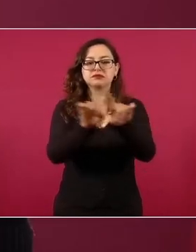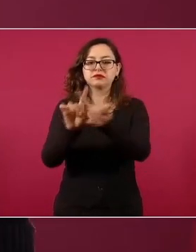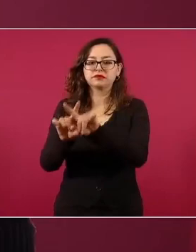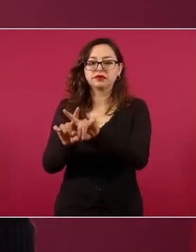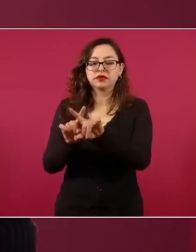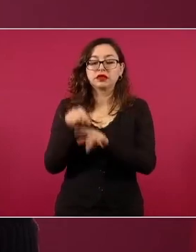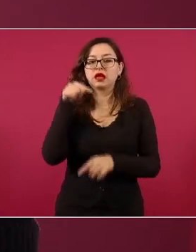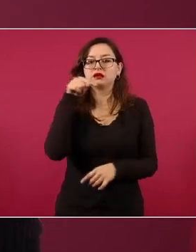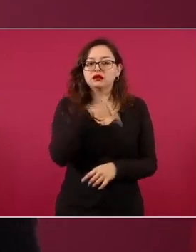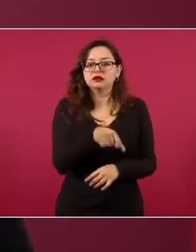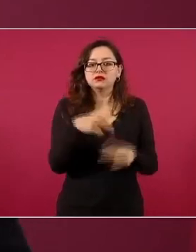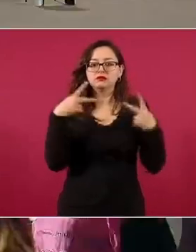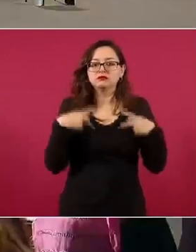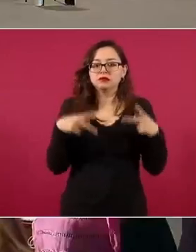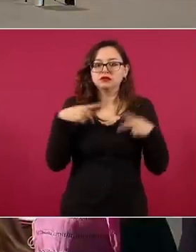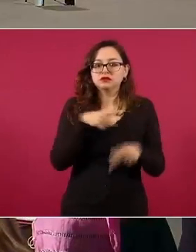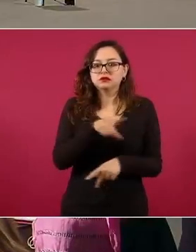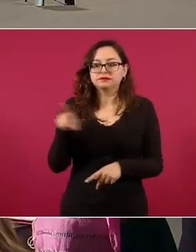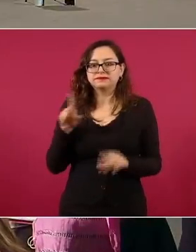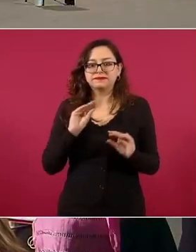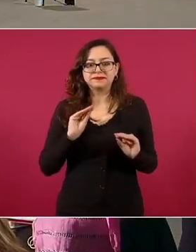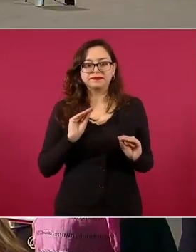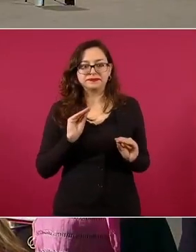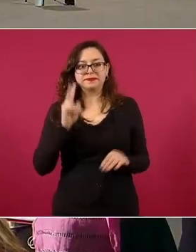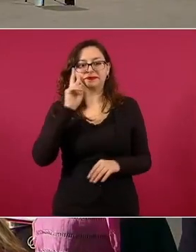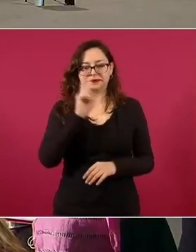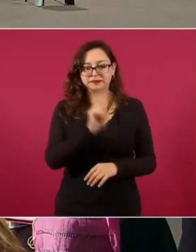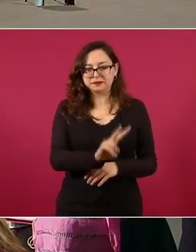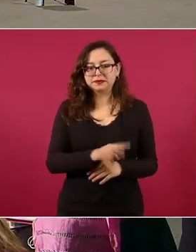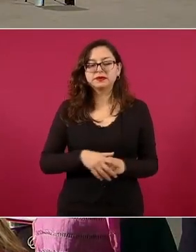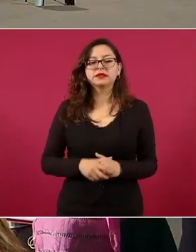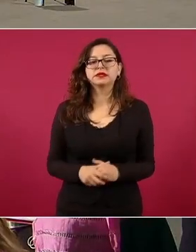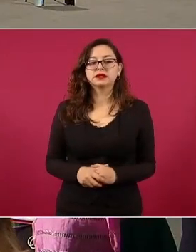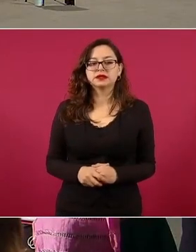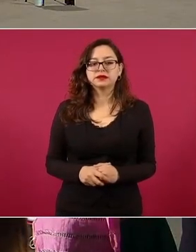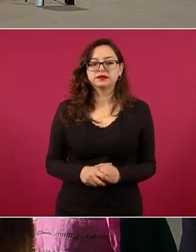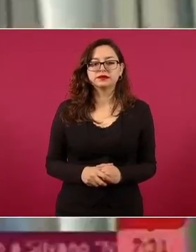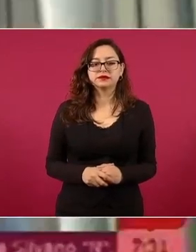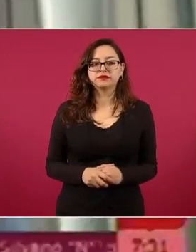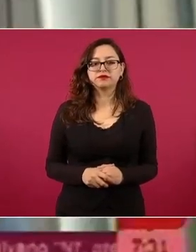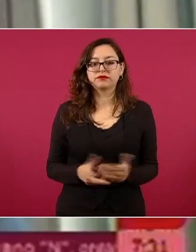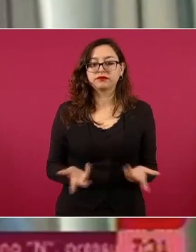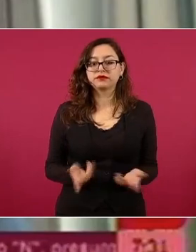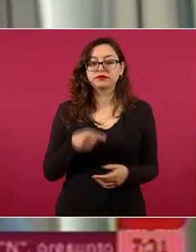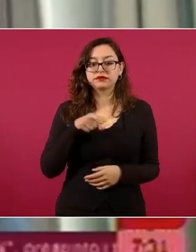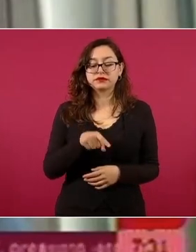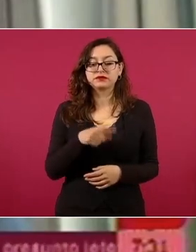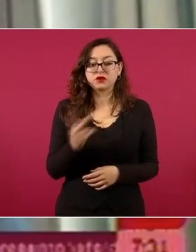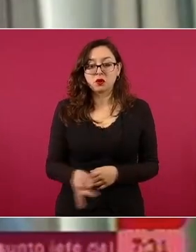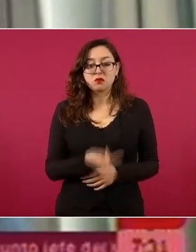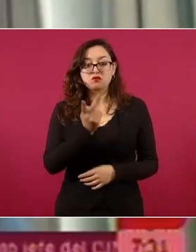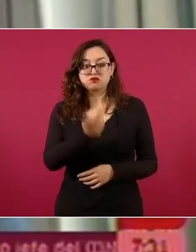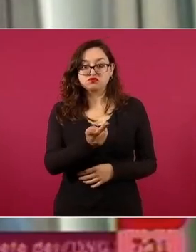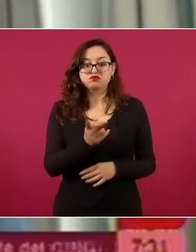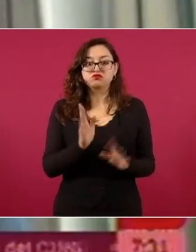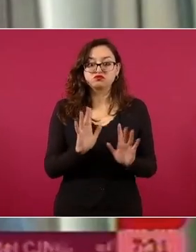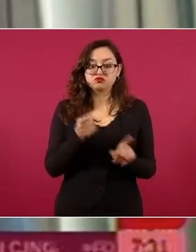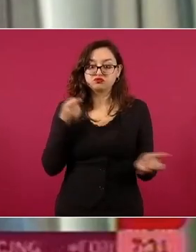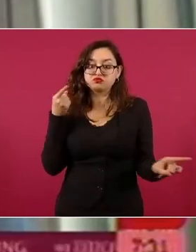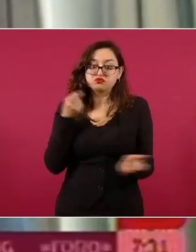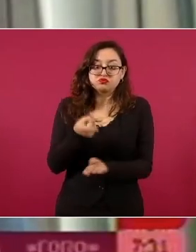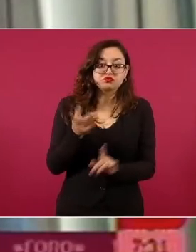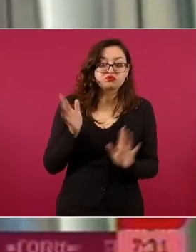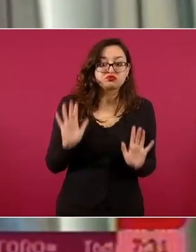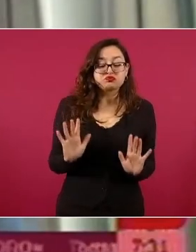rebatía. Vamos a ver. Y aquí te hago a ti ya, Salvador, una pregunta provocada, los